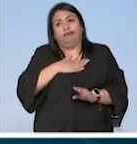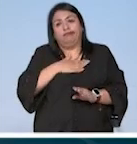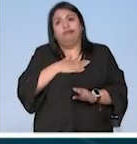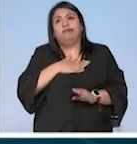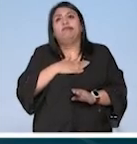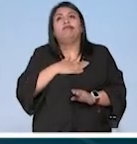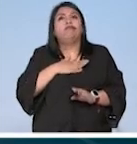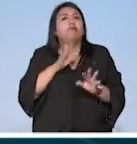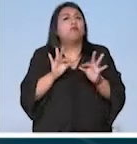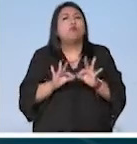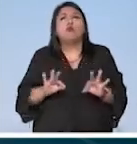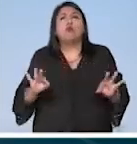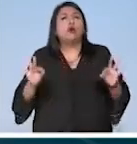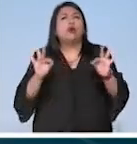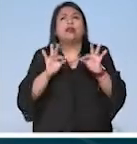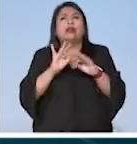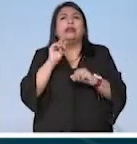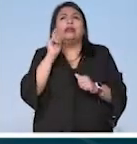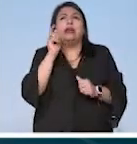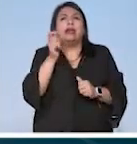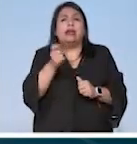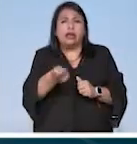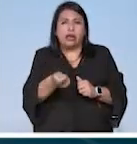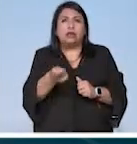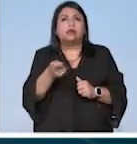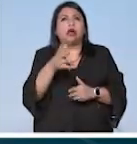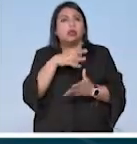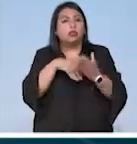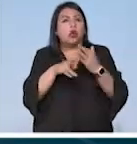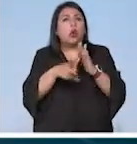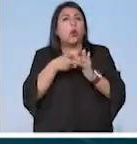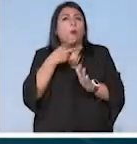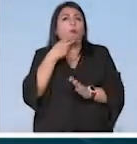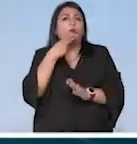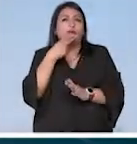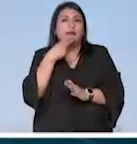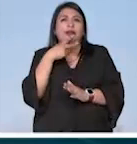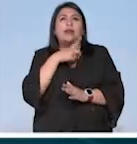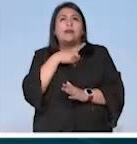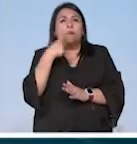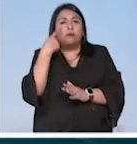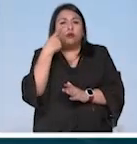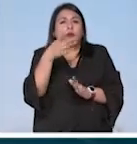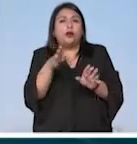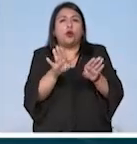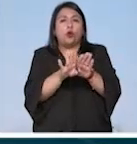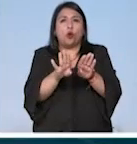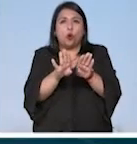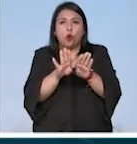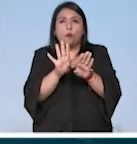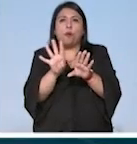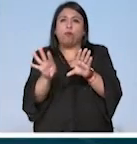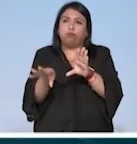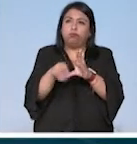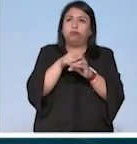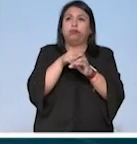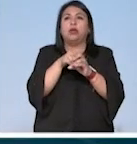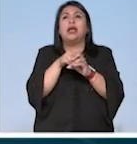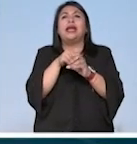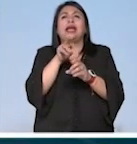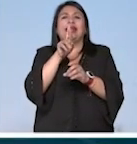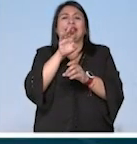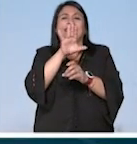y es fundamental que es el del reciclaje tenemos que ver la manera de incorporar el